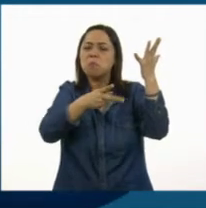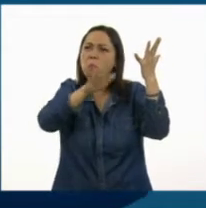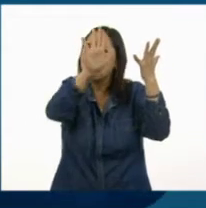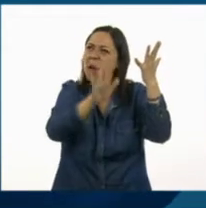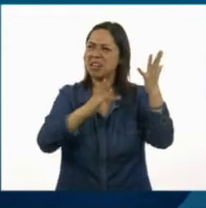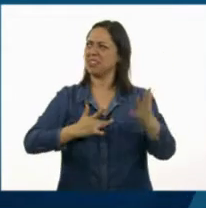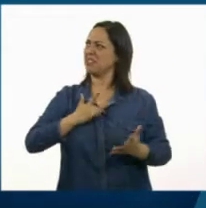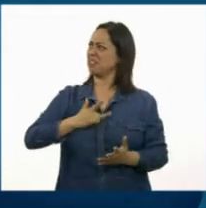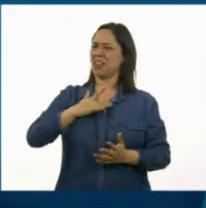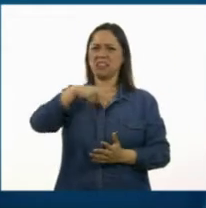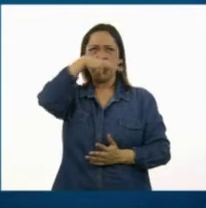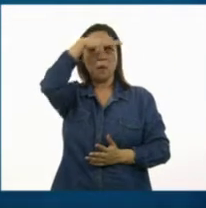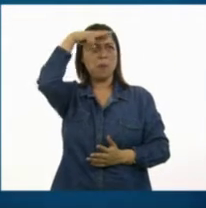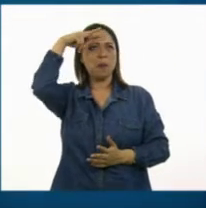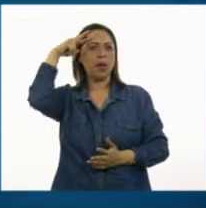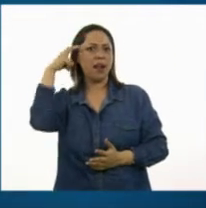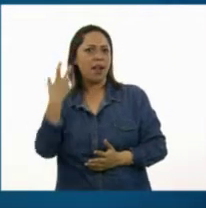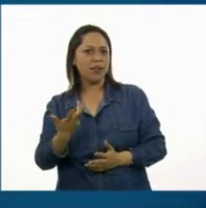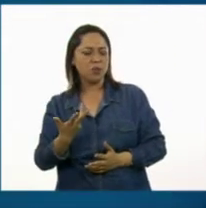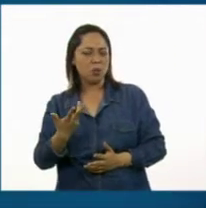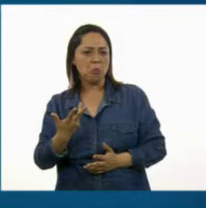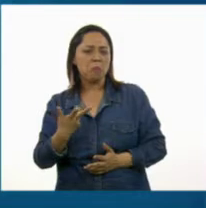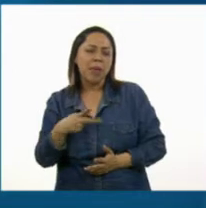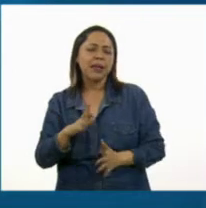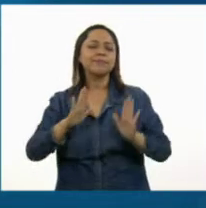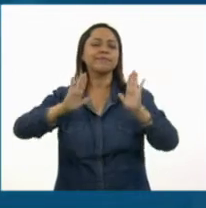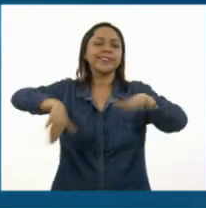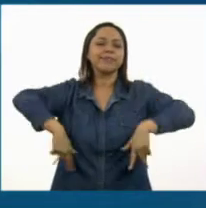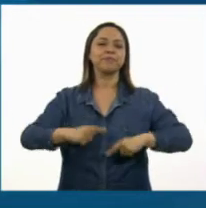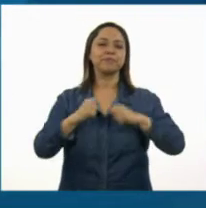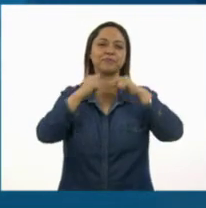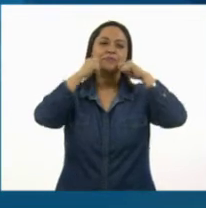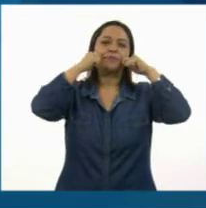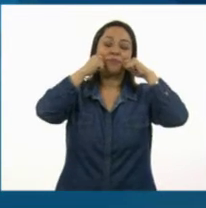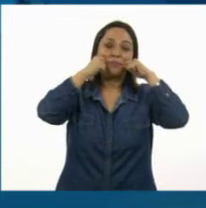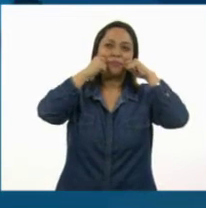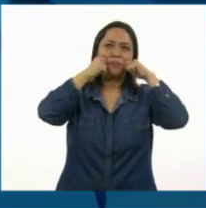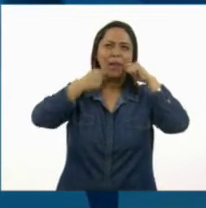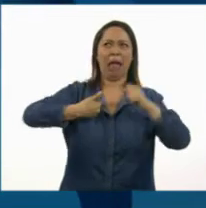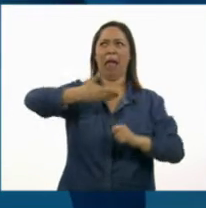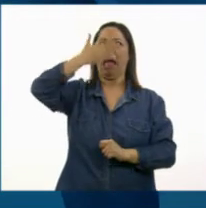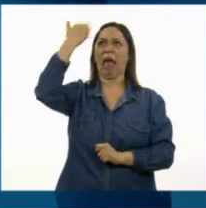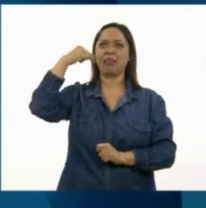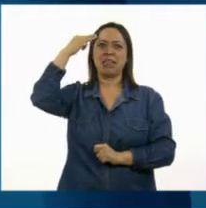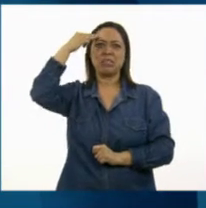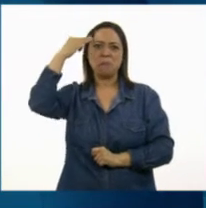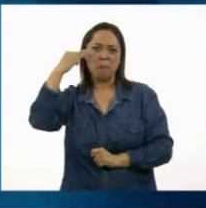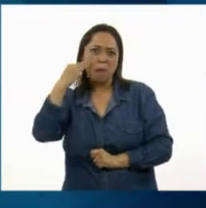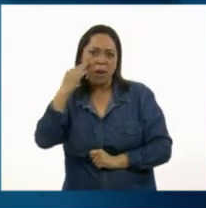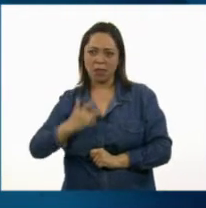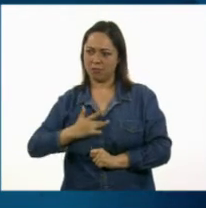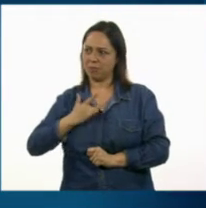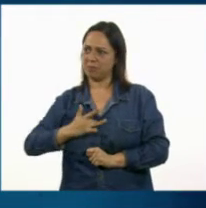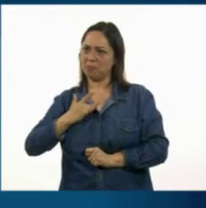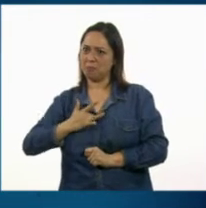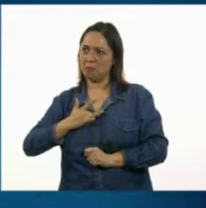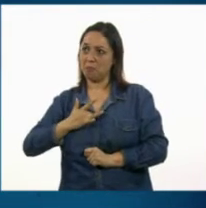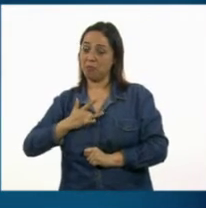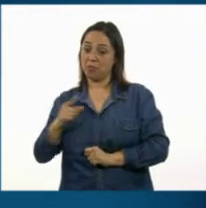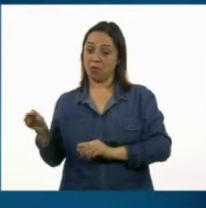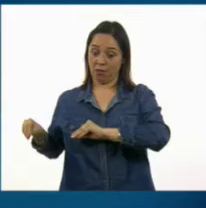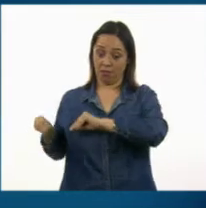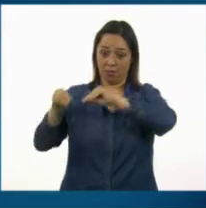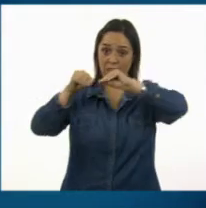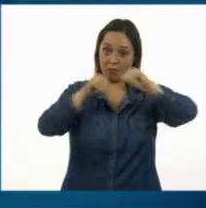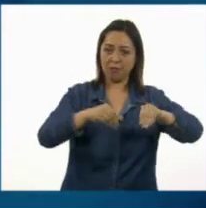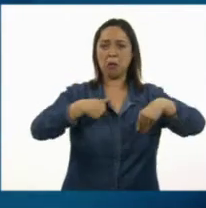verano. No obstante, no nos importó. Después del calor en Mérida, fue agradable caminar con ropa ligera entre